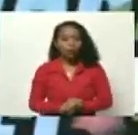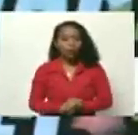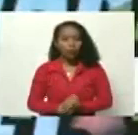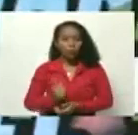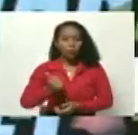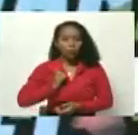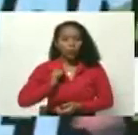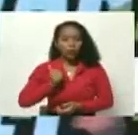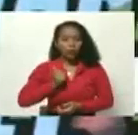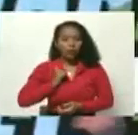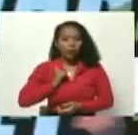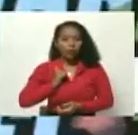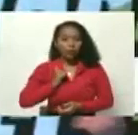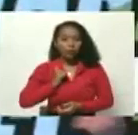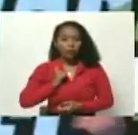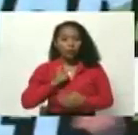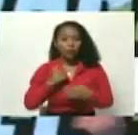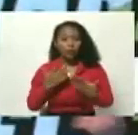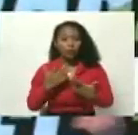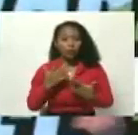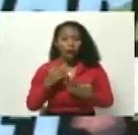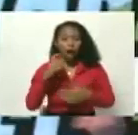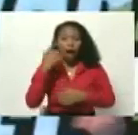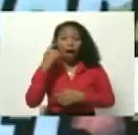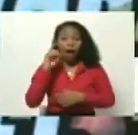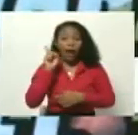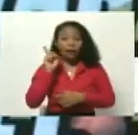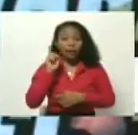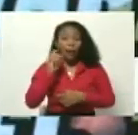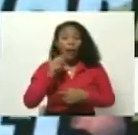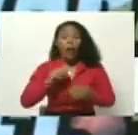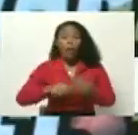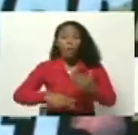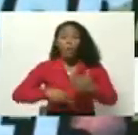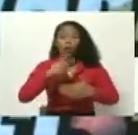cualquiera, era un proyecto que se